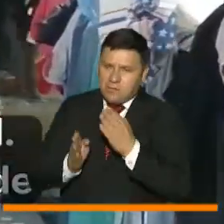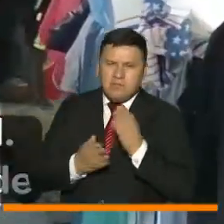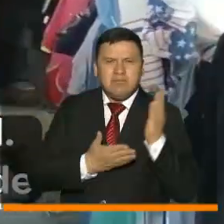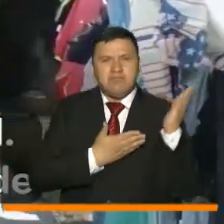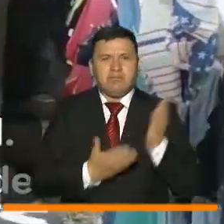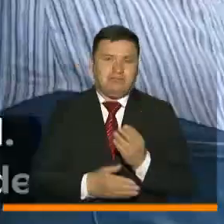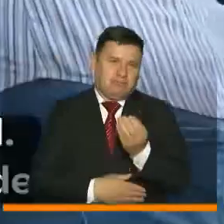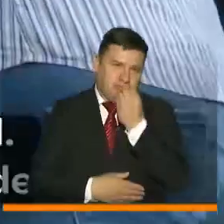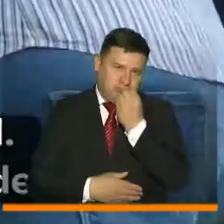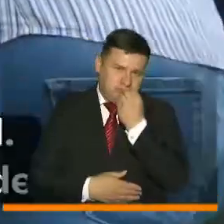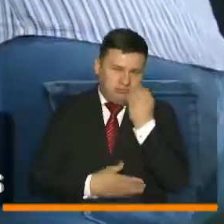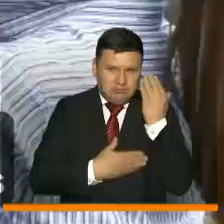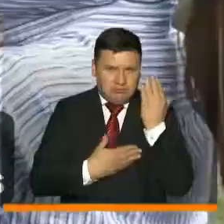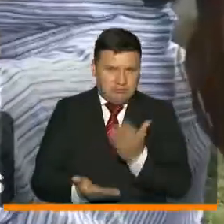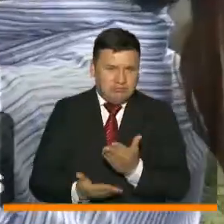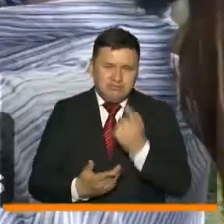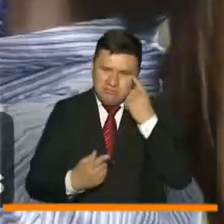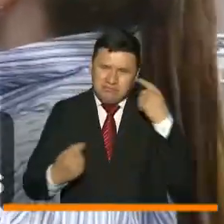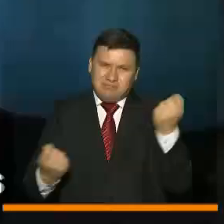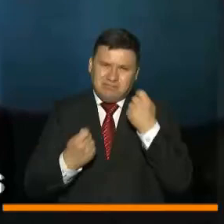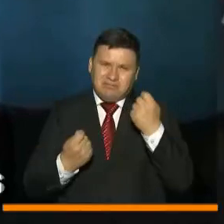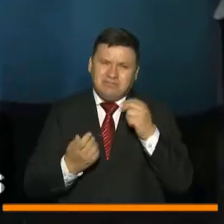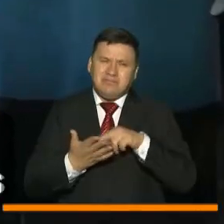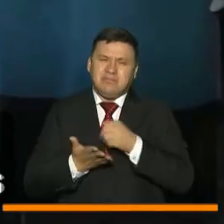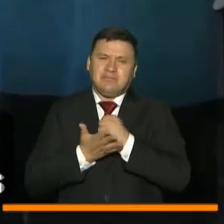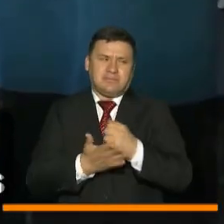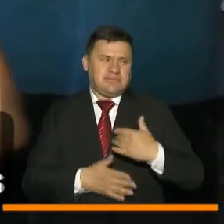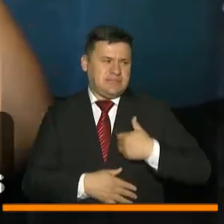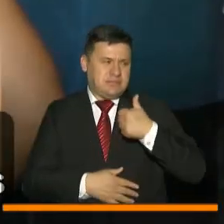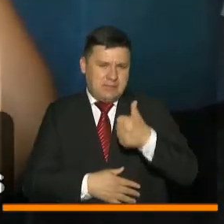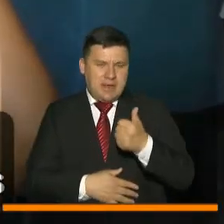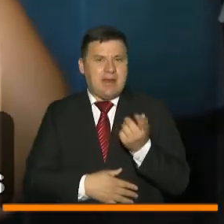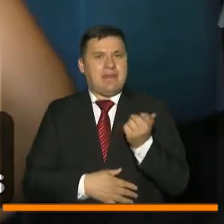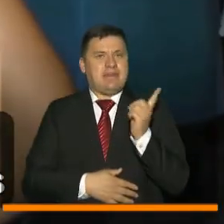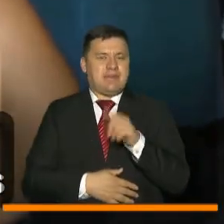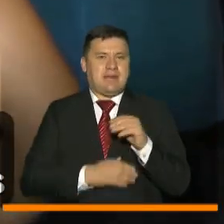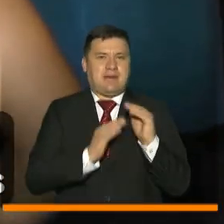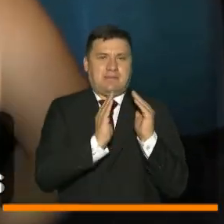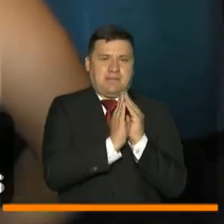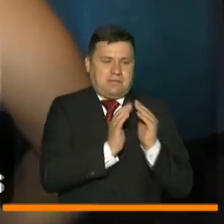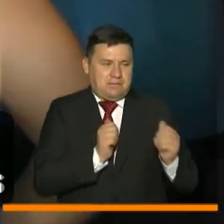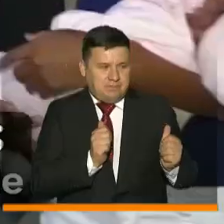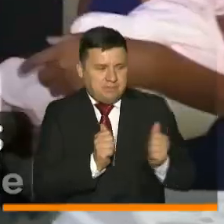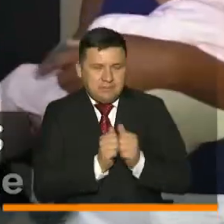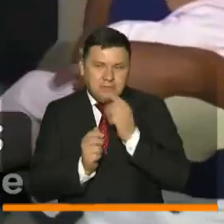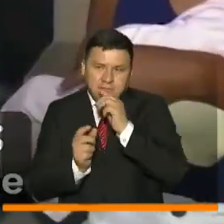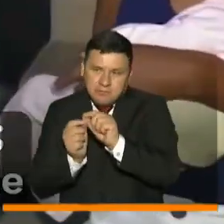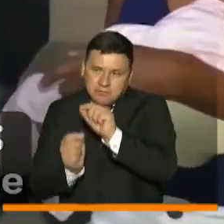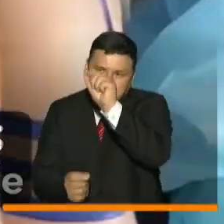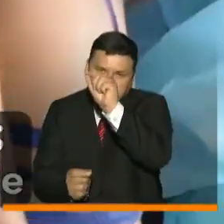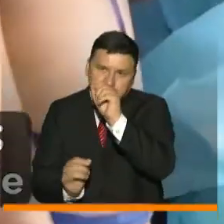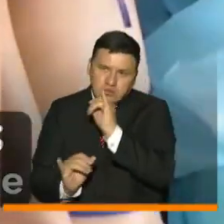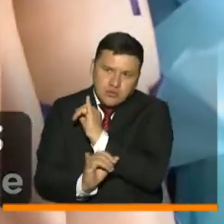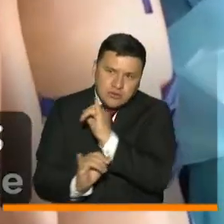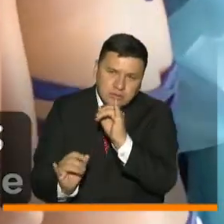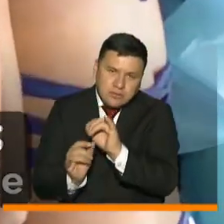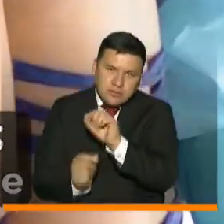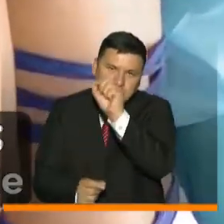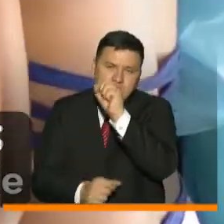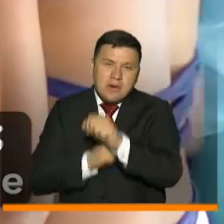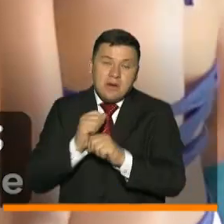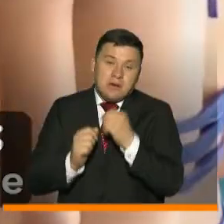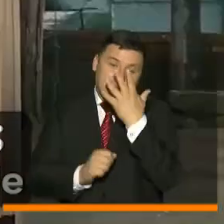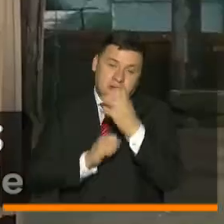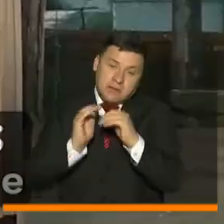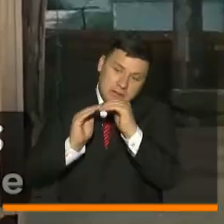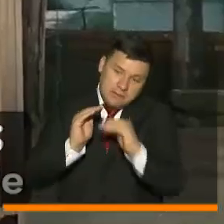traer alimentos en el marco de la campaña Ayudarnos Hace Bien. También con el ICBF a hacer tamizajes nutricionales para menores de